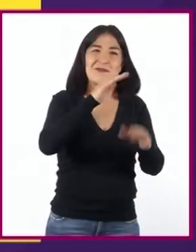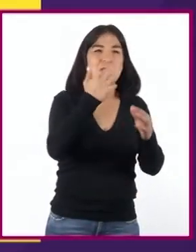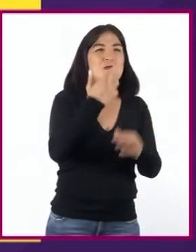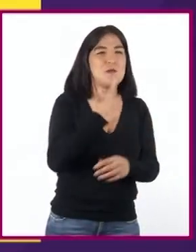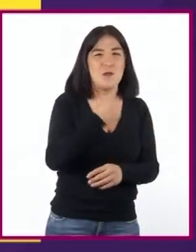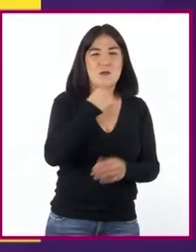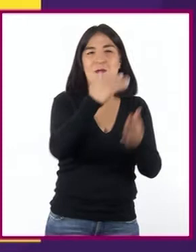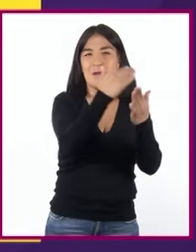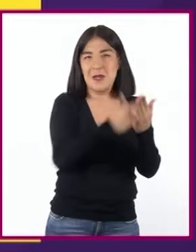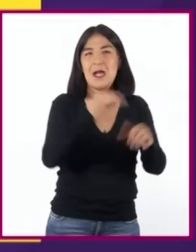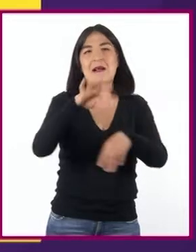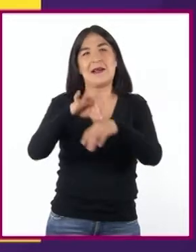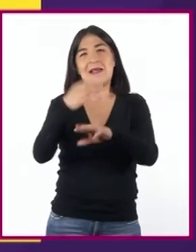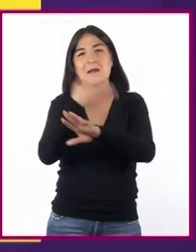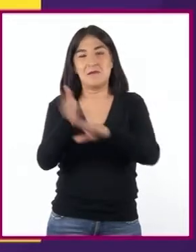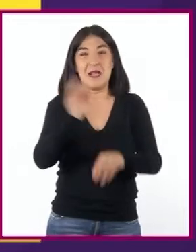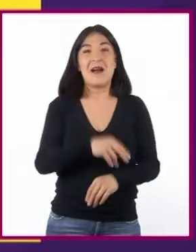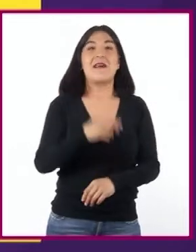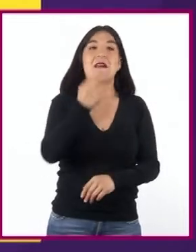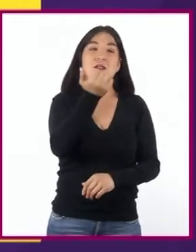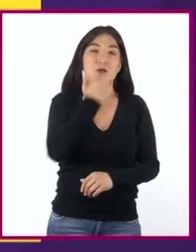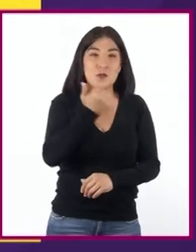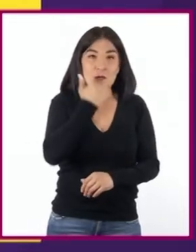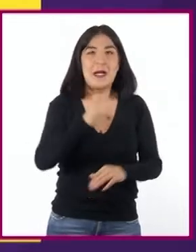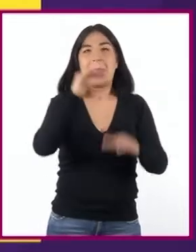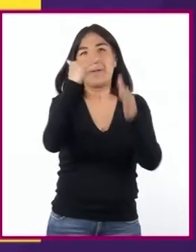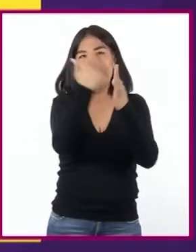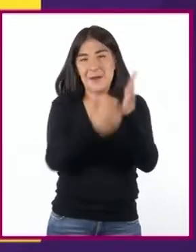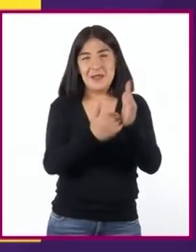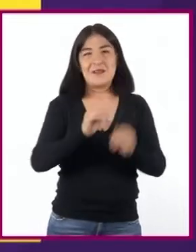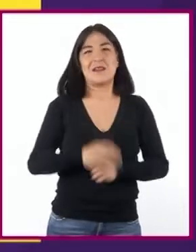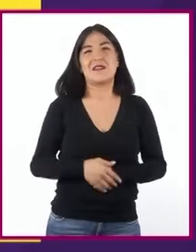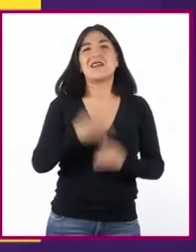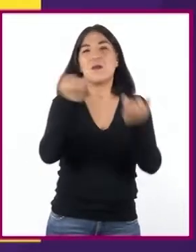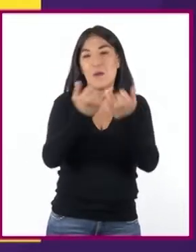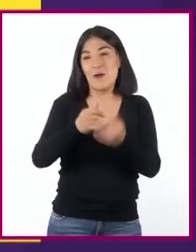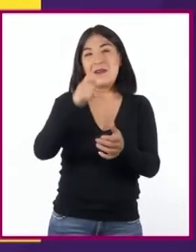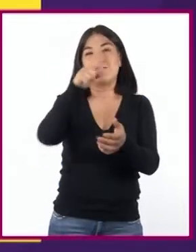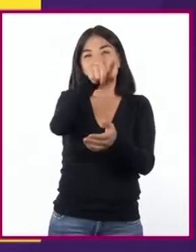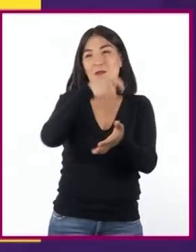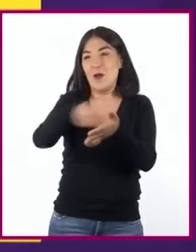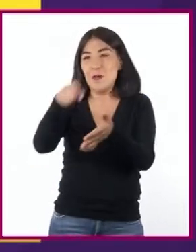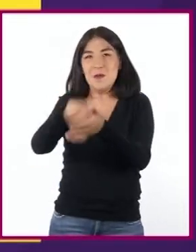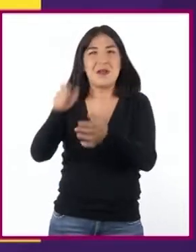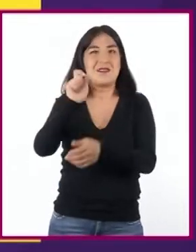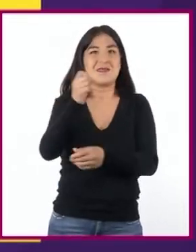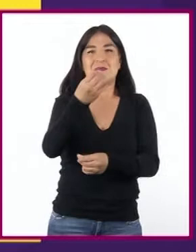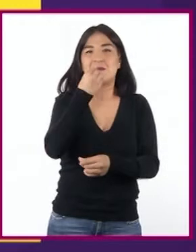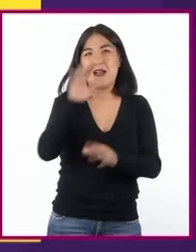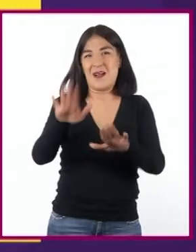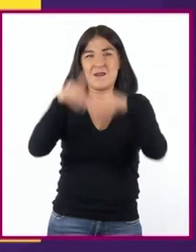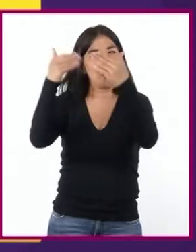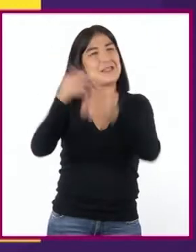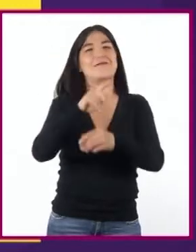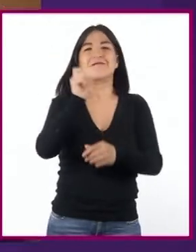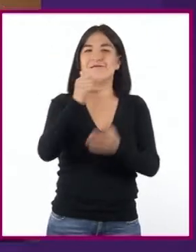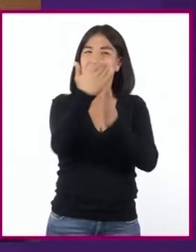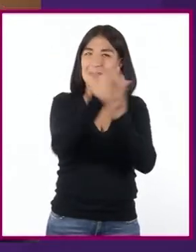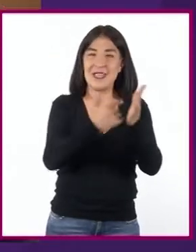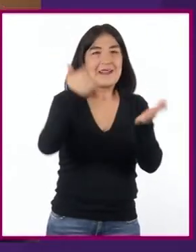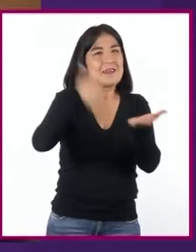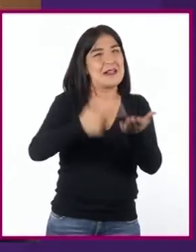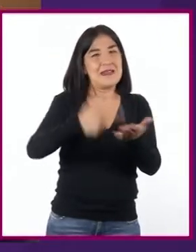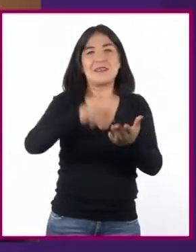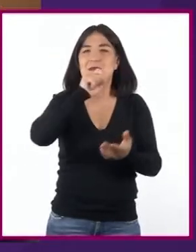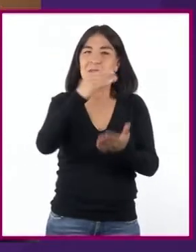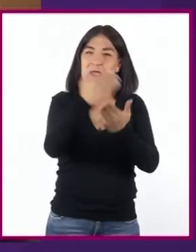los mínimos consumos las azúcares, alimentos altamente procesados y grasas saturadas, pero sobre todo, reducir los